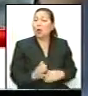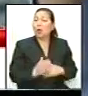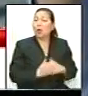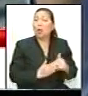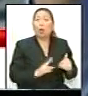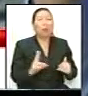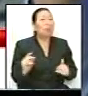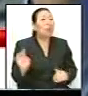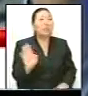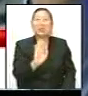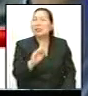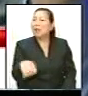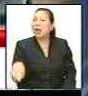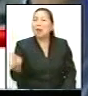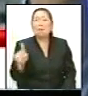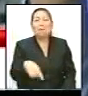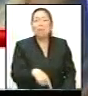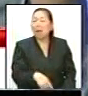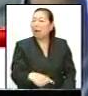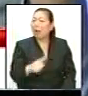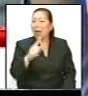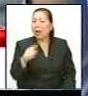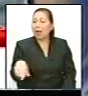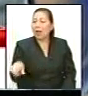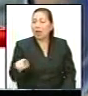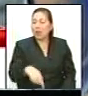no sirven, son nulos, anulen.